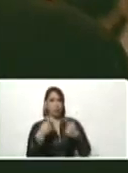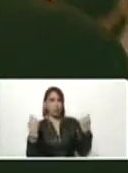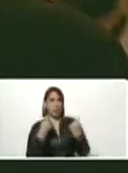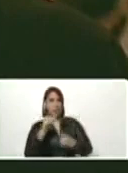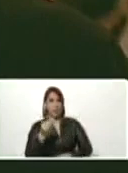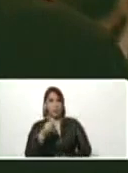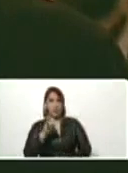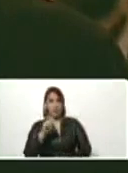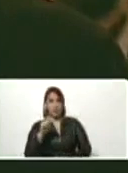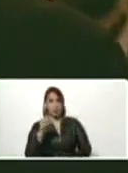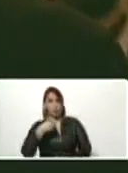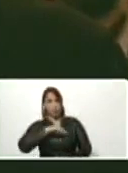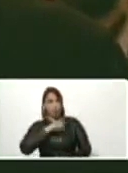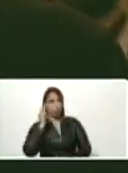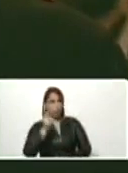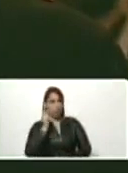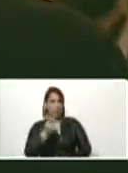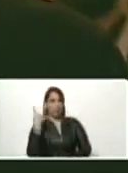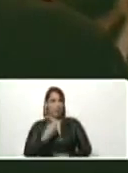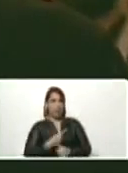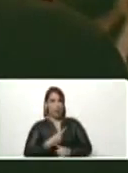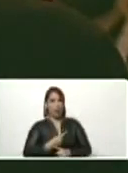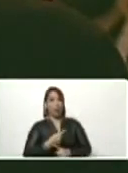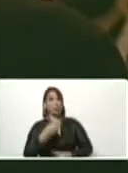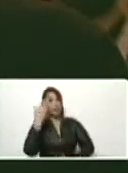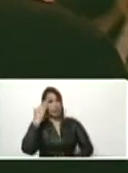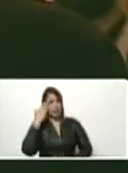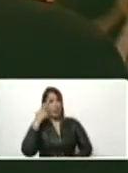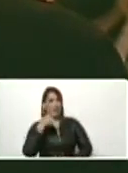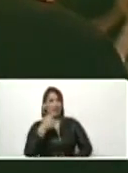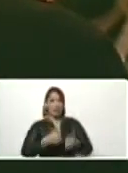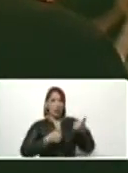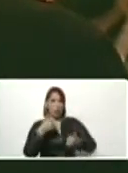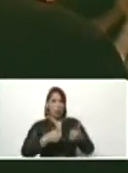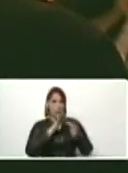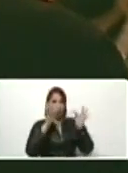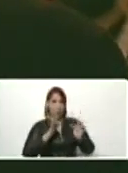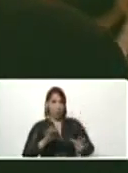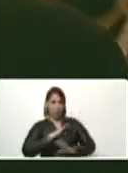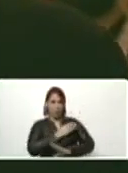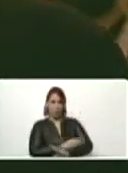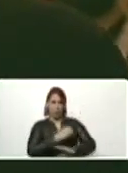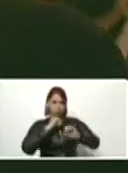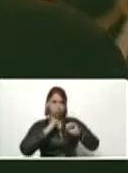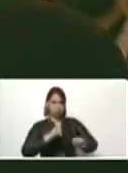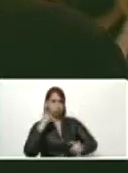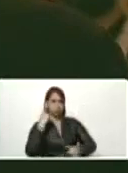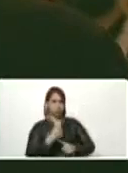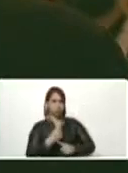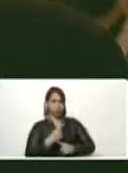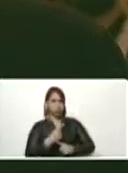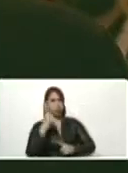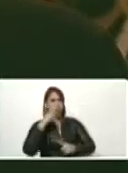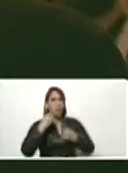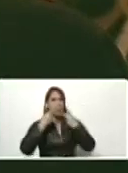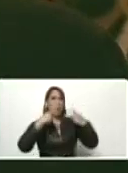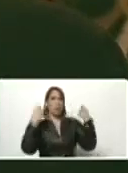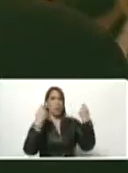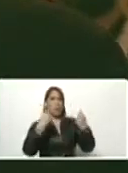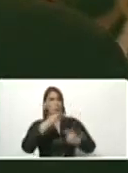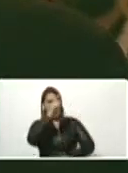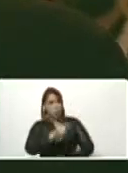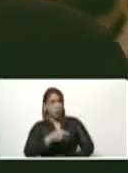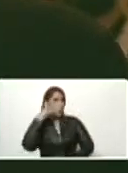de la tarea que nosotros debemos de velar, en la cual, de una manera rotunda y definitivamente, debemos exaltar a la figura de